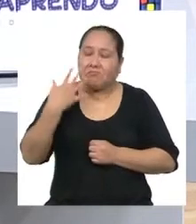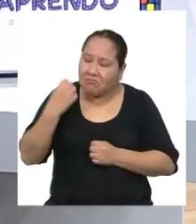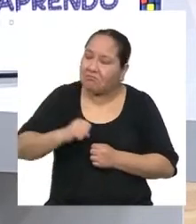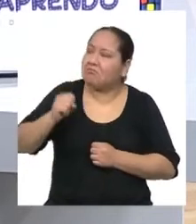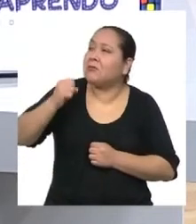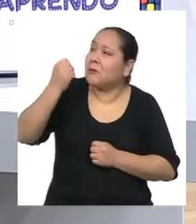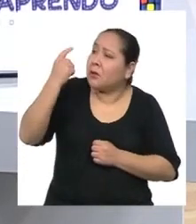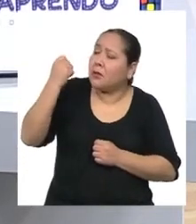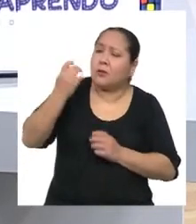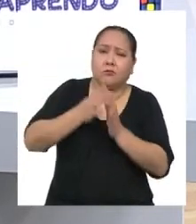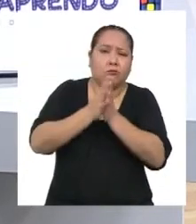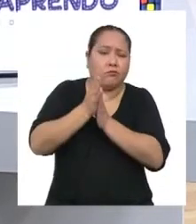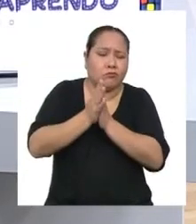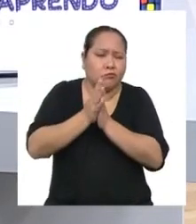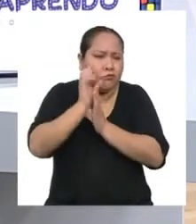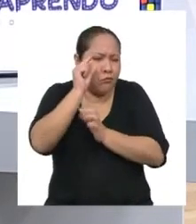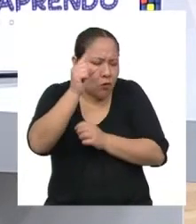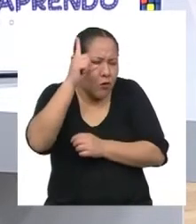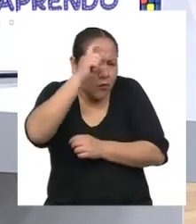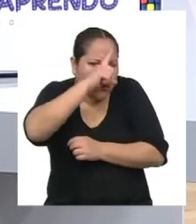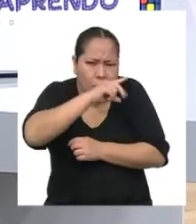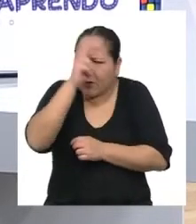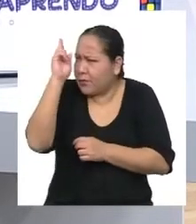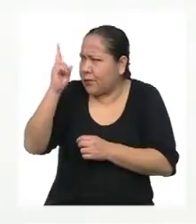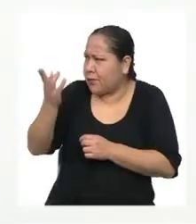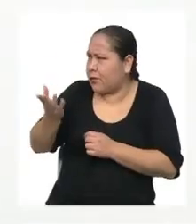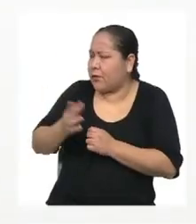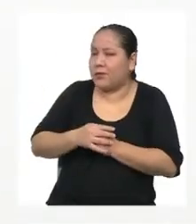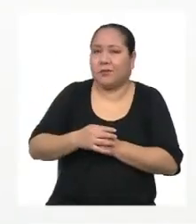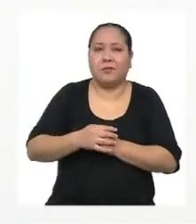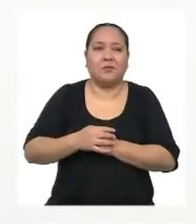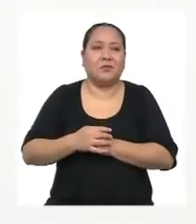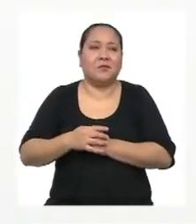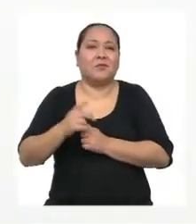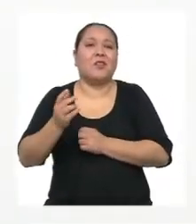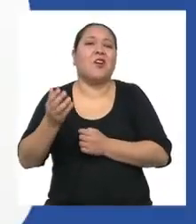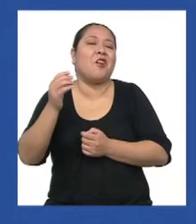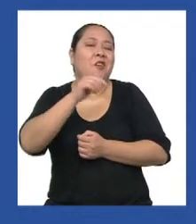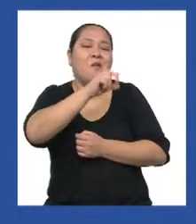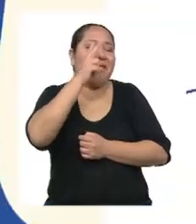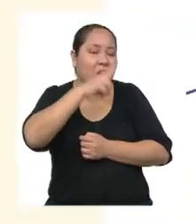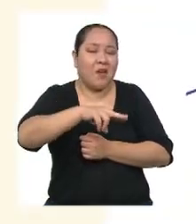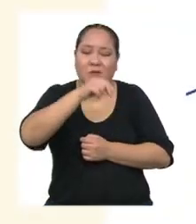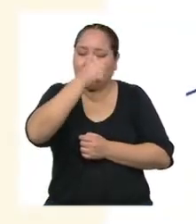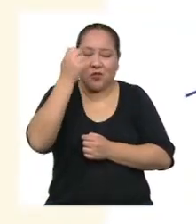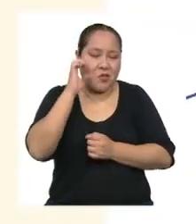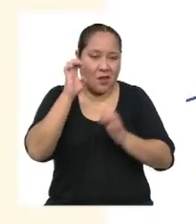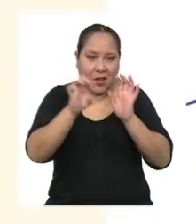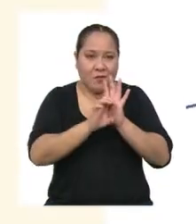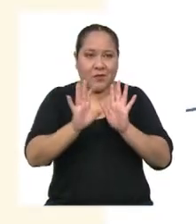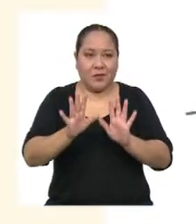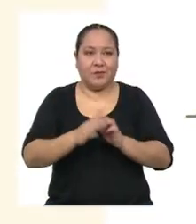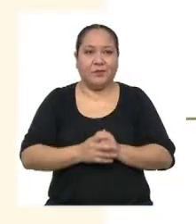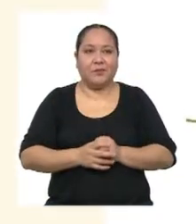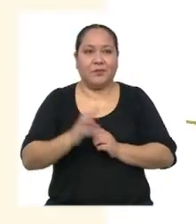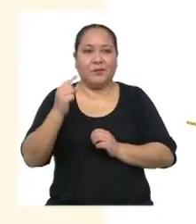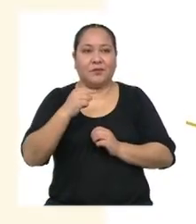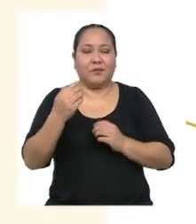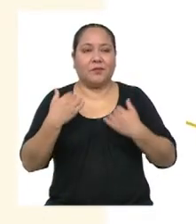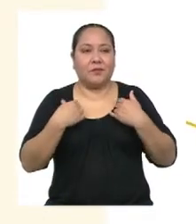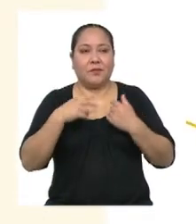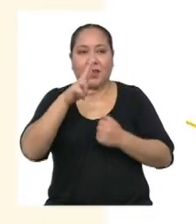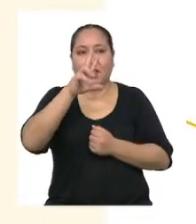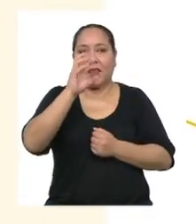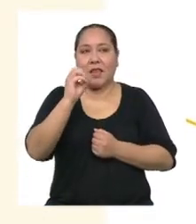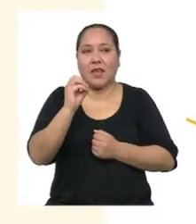Entiendo, aunque un poco complicado, profesora. Veamos otro ejemplo. En este caso tenemos 30